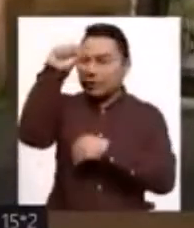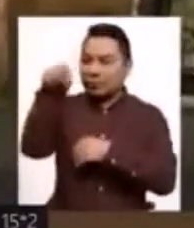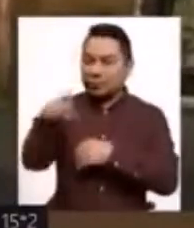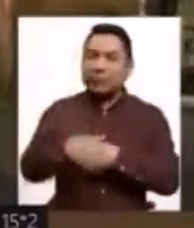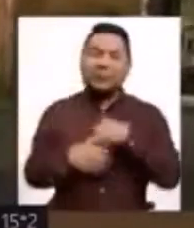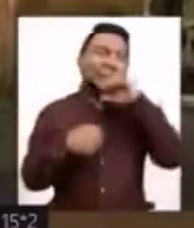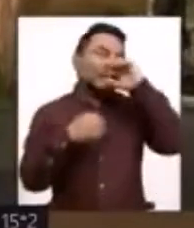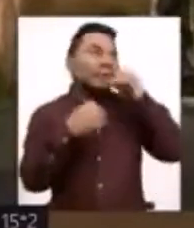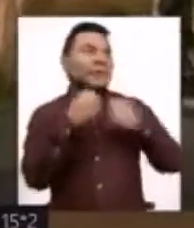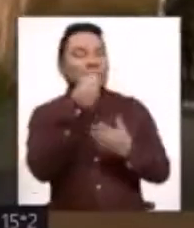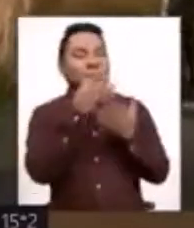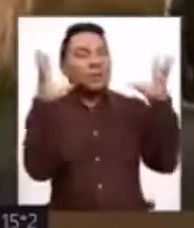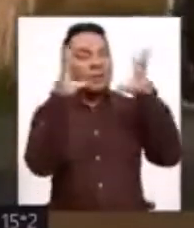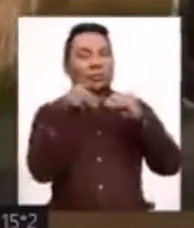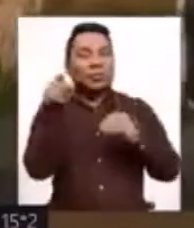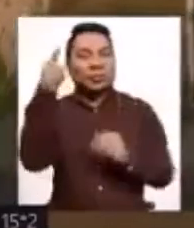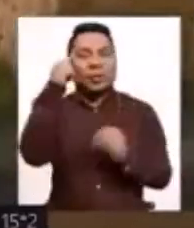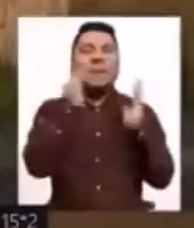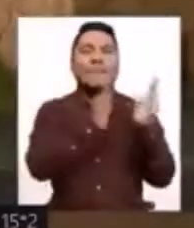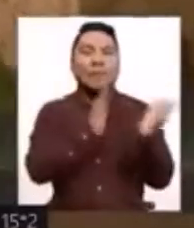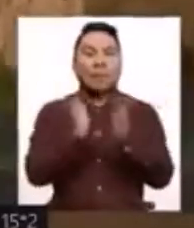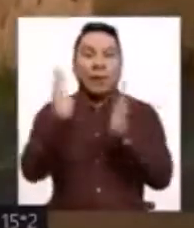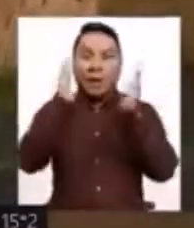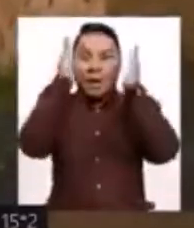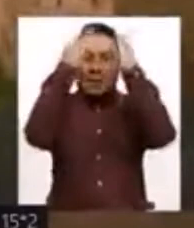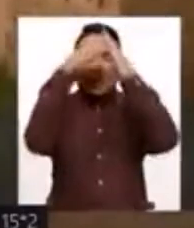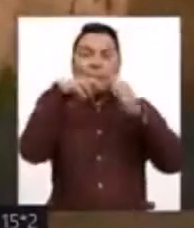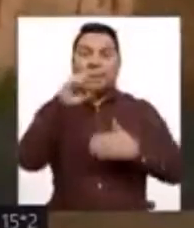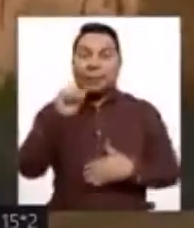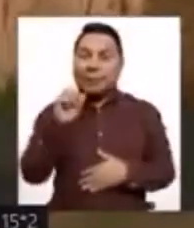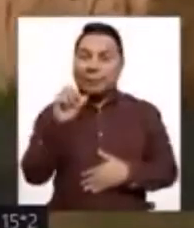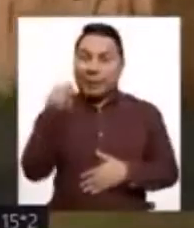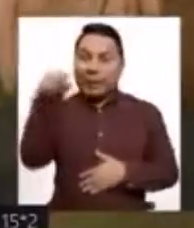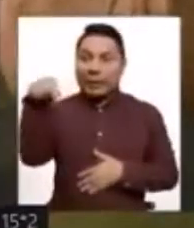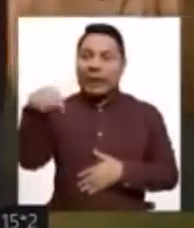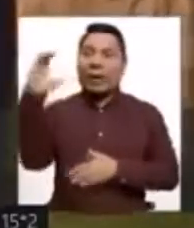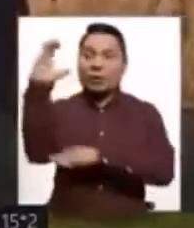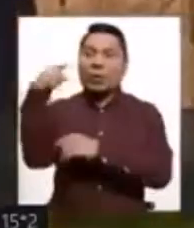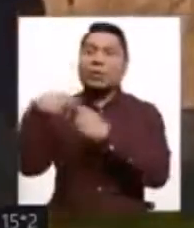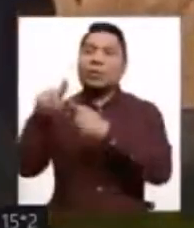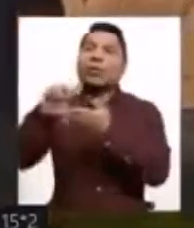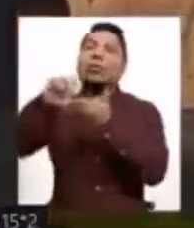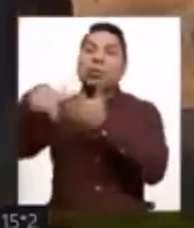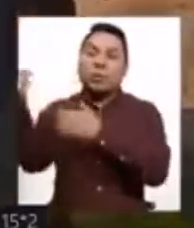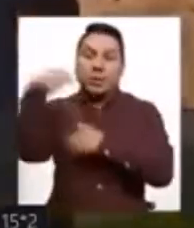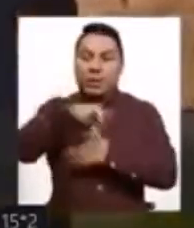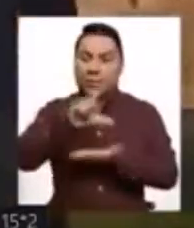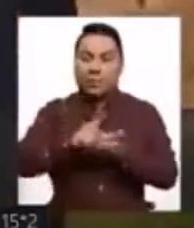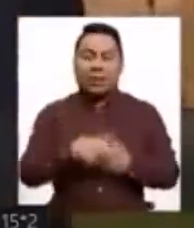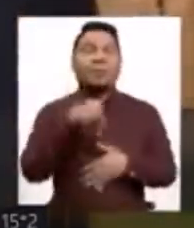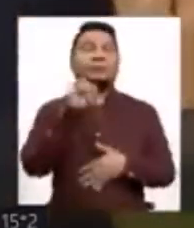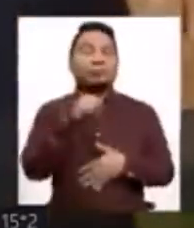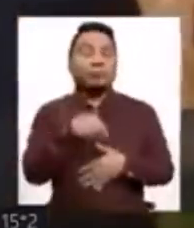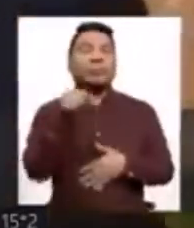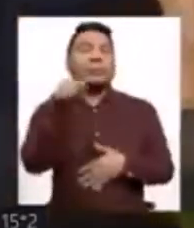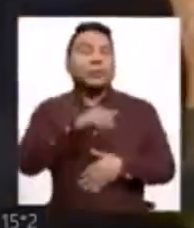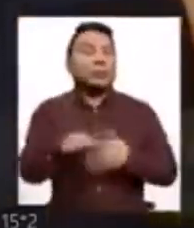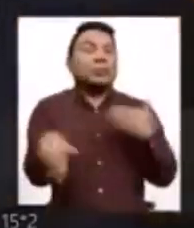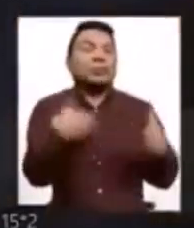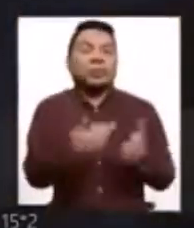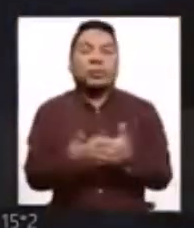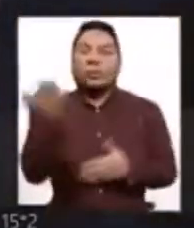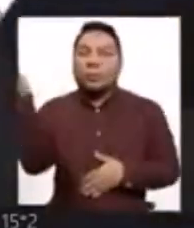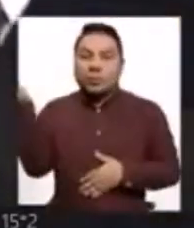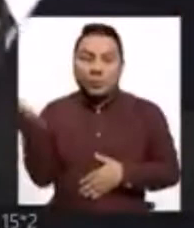viene realizando previo a la visita del Papa a Lima? Pues es básicamente la visita de varias delegaciones de las entidades, tanto